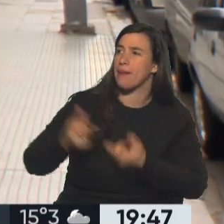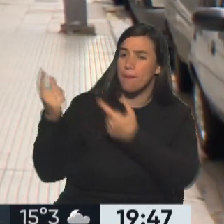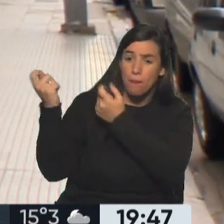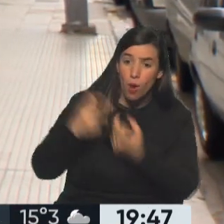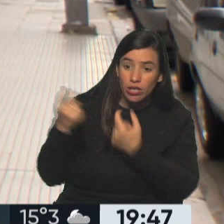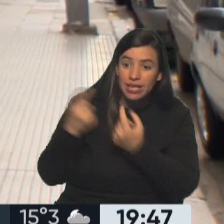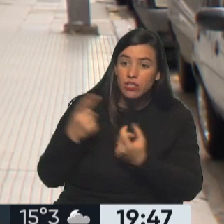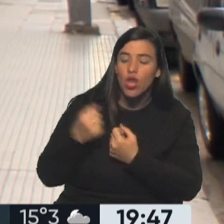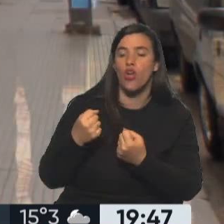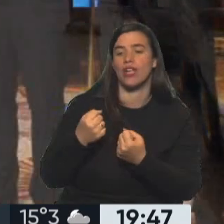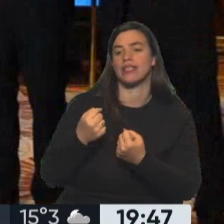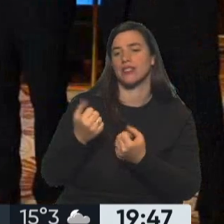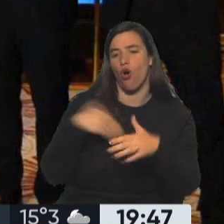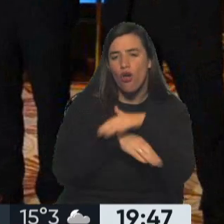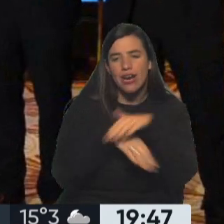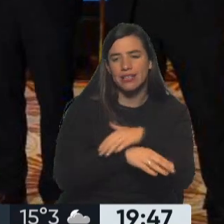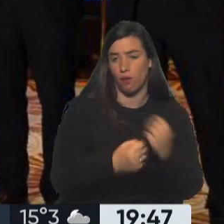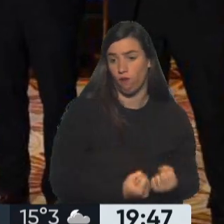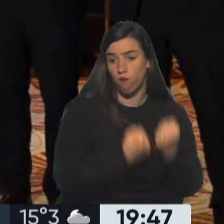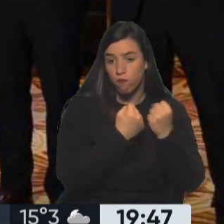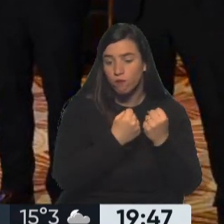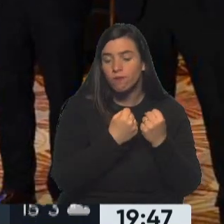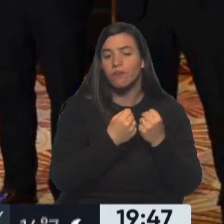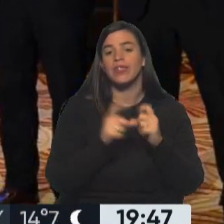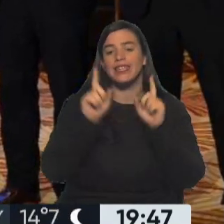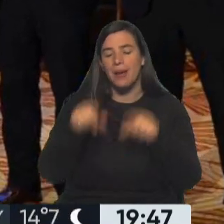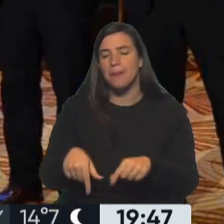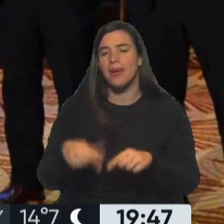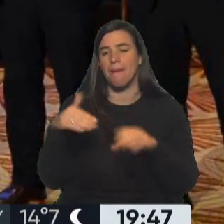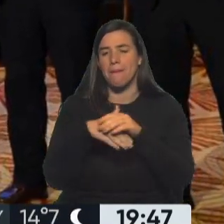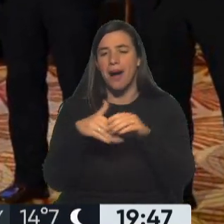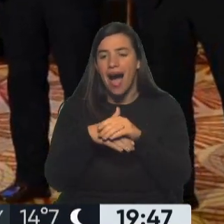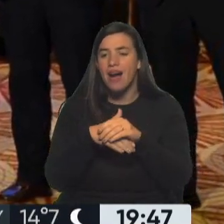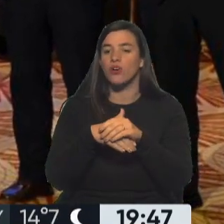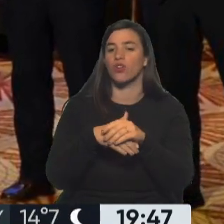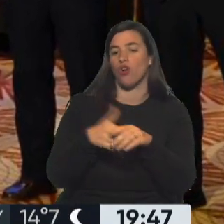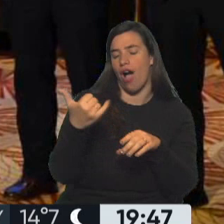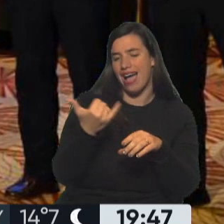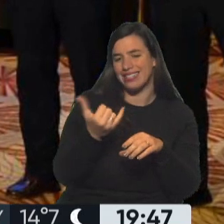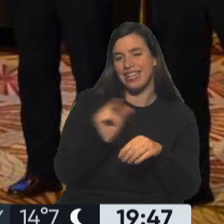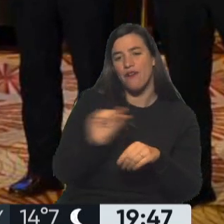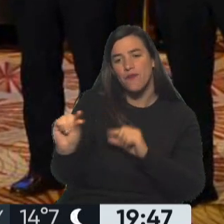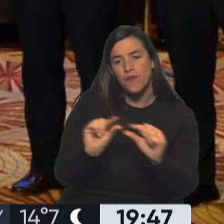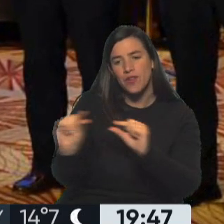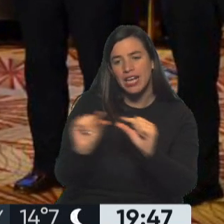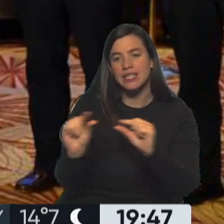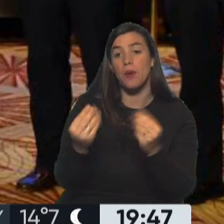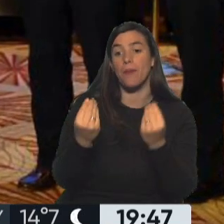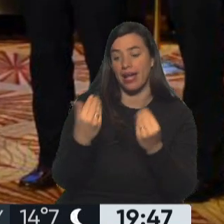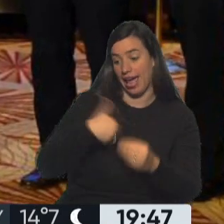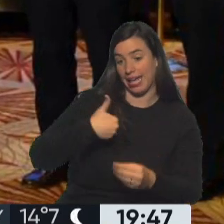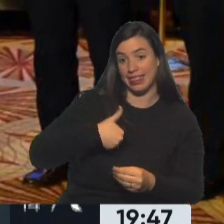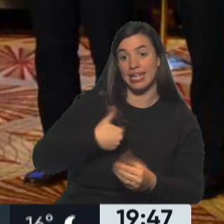fortalecer reservas, y en el Banco del BRICS que haya una línea de financiamiento, sobre todo para que Argentina pueda importar desde